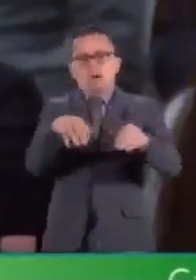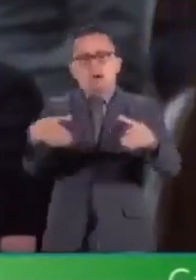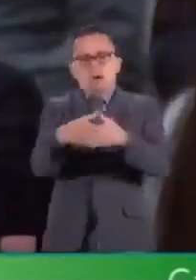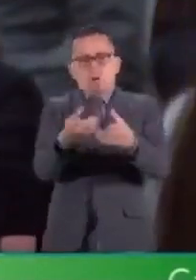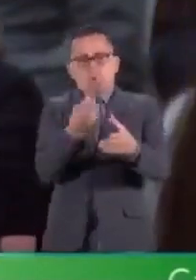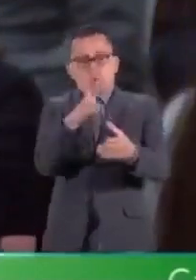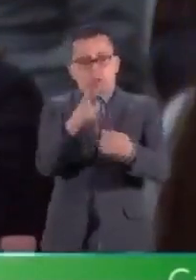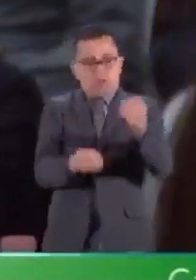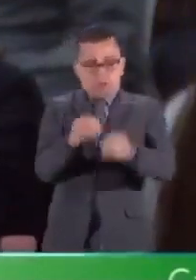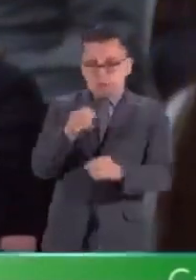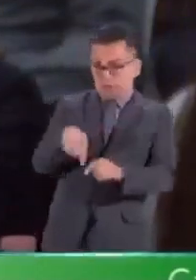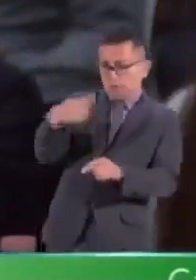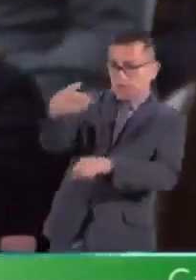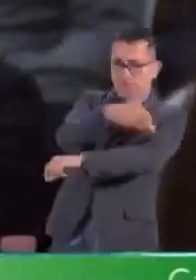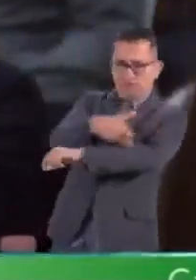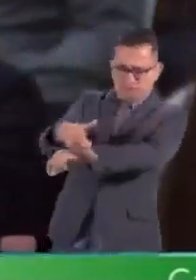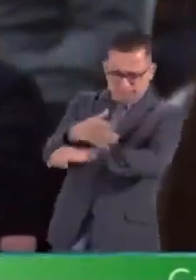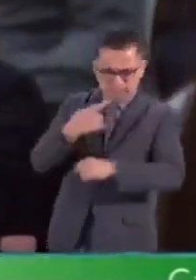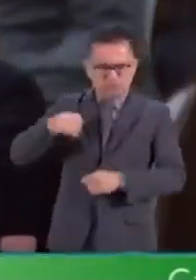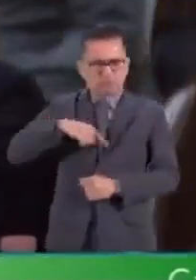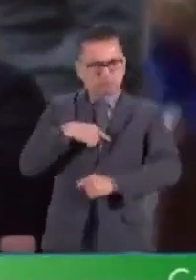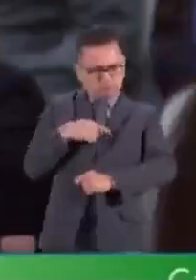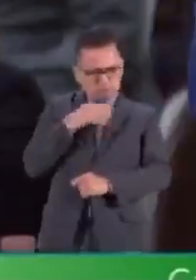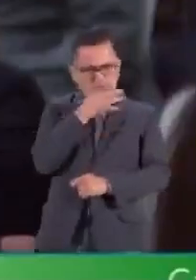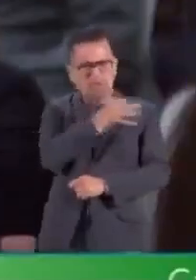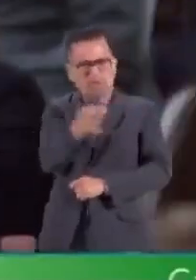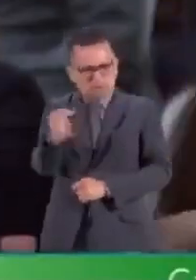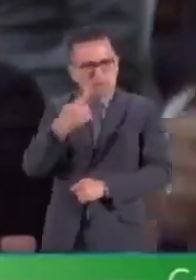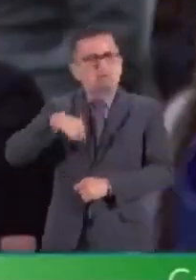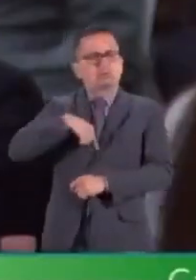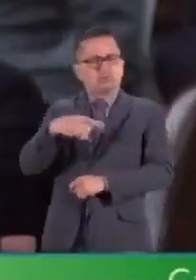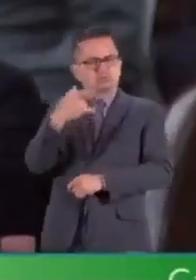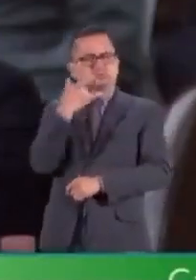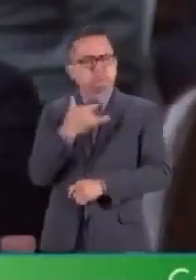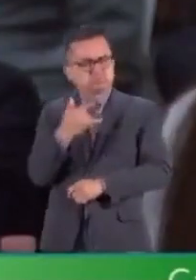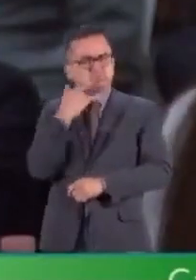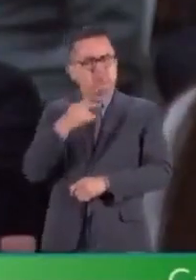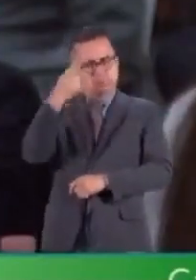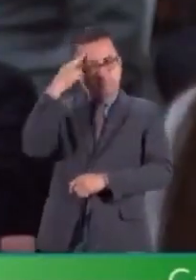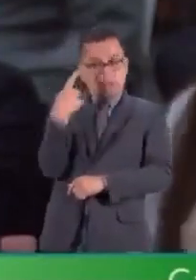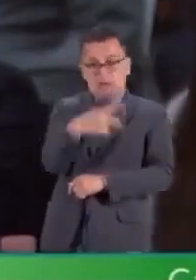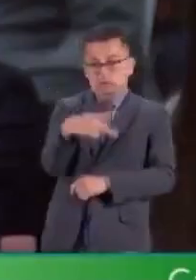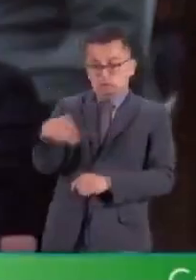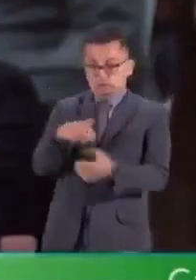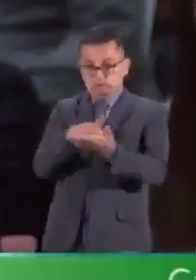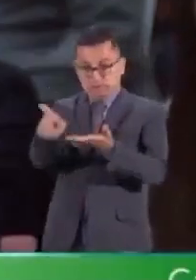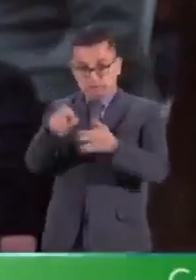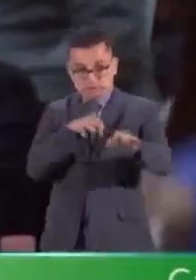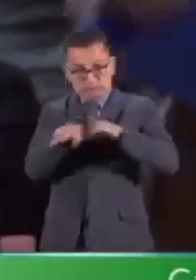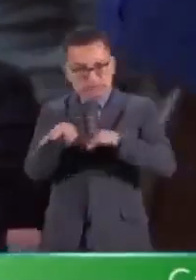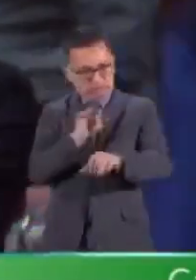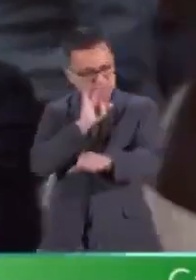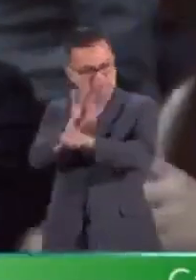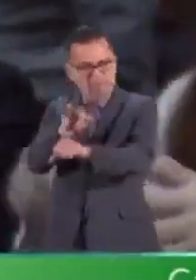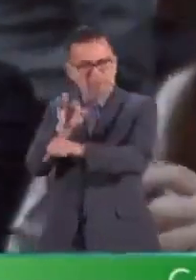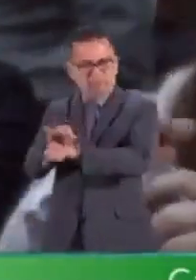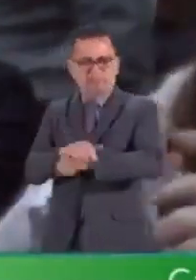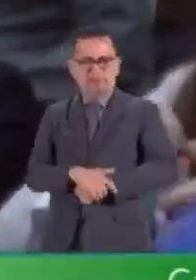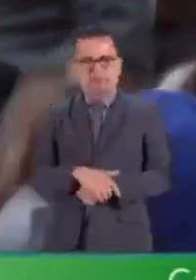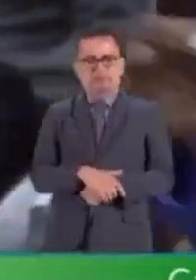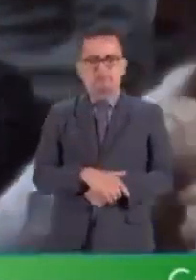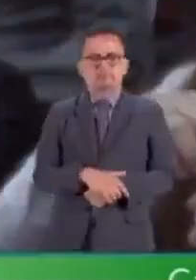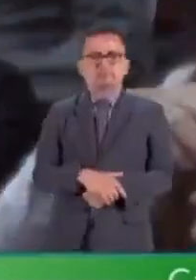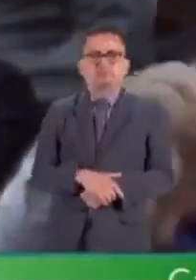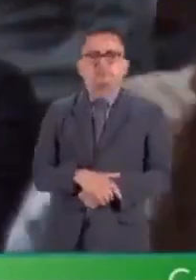afuera. Les decimos que vamos a pelear para defender sus derechos laborales. Es